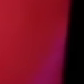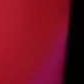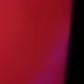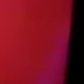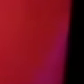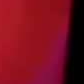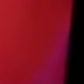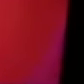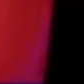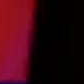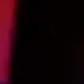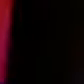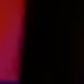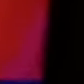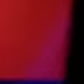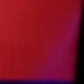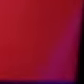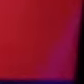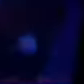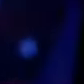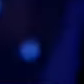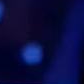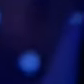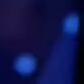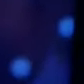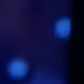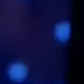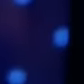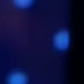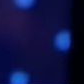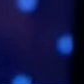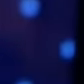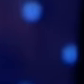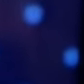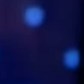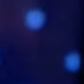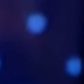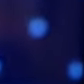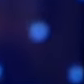sentido voy a respetar el Estado de Derecho. Es que me quitaron un punto de tiempo. No.